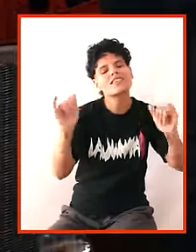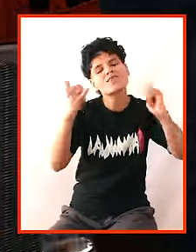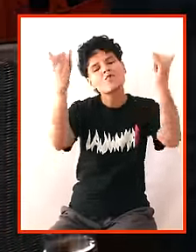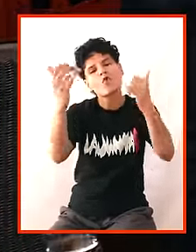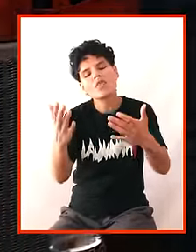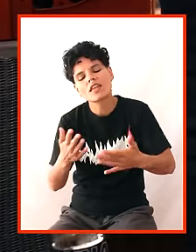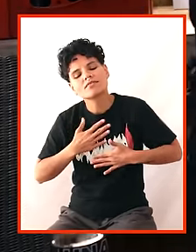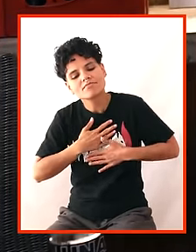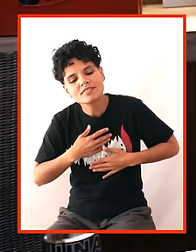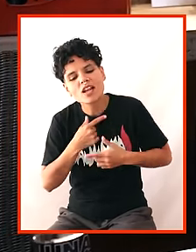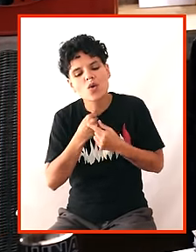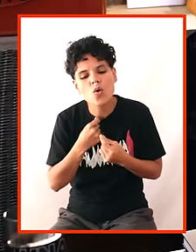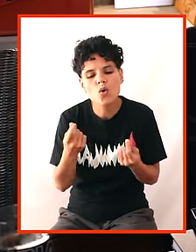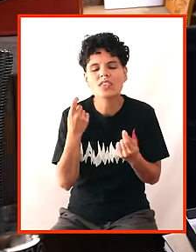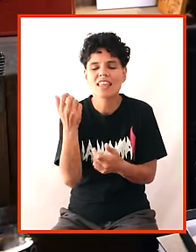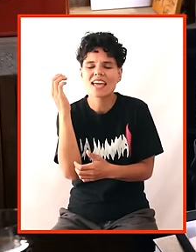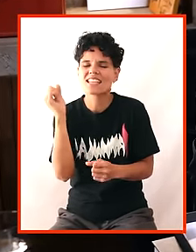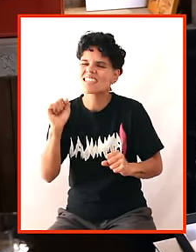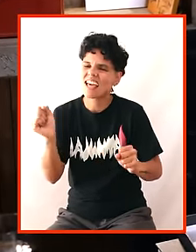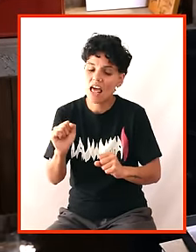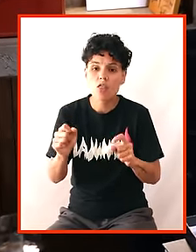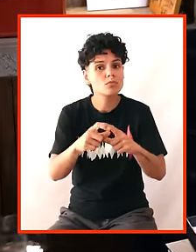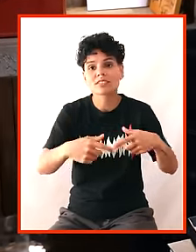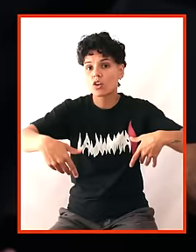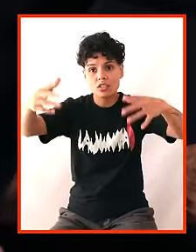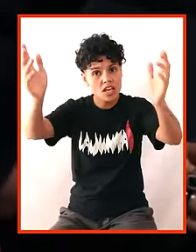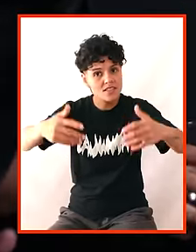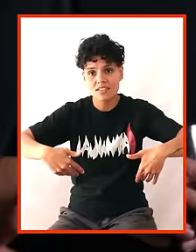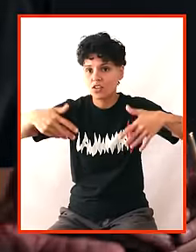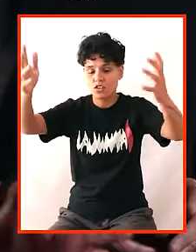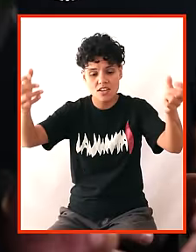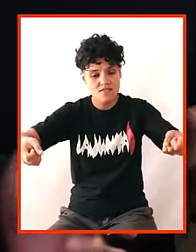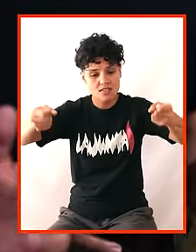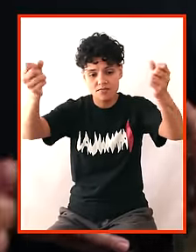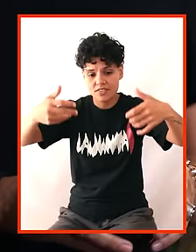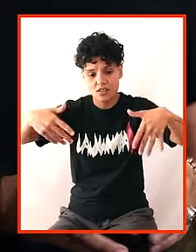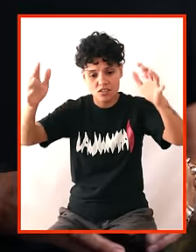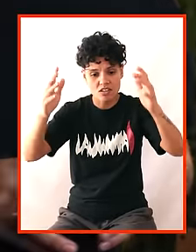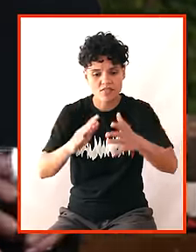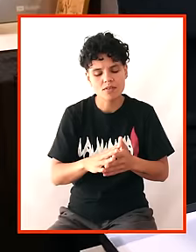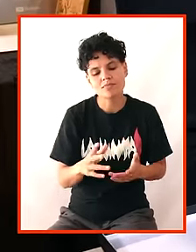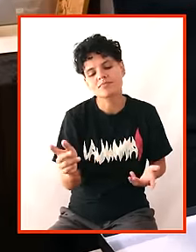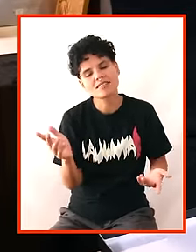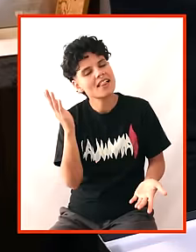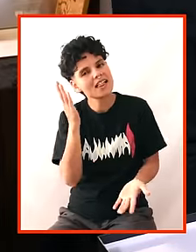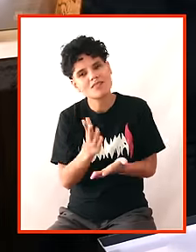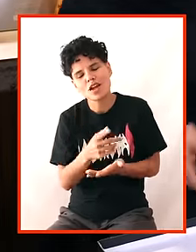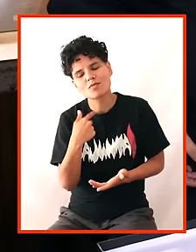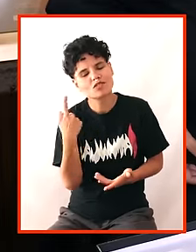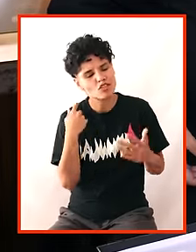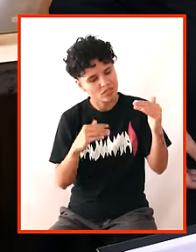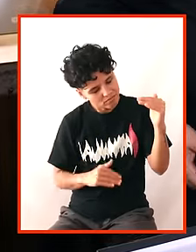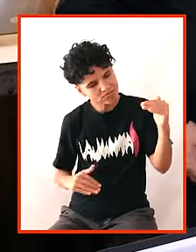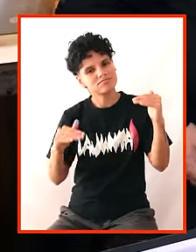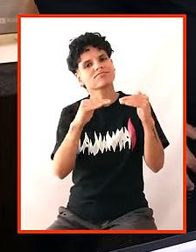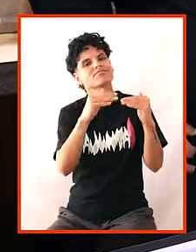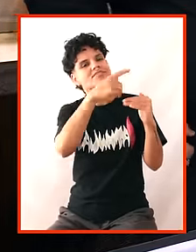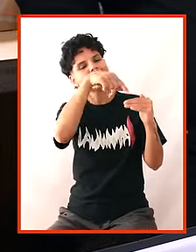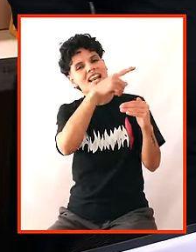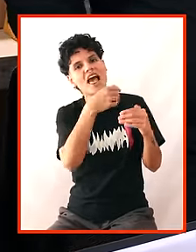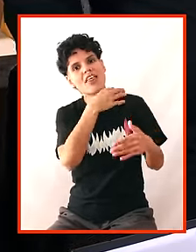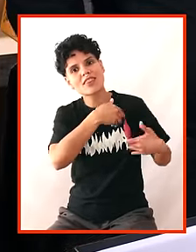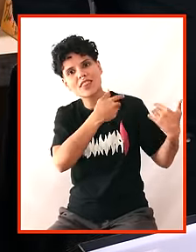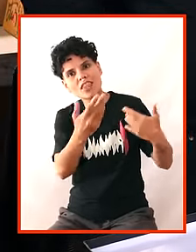gracias. Lleno de Ayacancoc. Mire, disfruta el ladito. No, pero se lo llevan, ¿ah? Sí, obvio. A ver, por favor. Ah, no podíamos ser menos